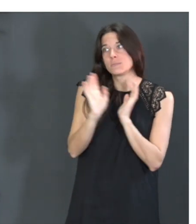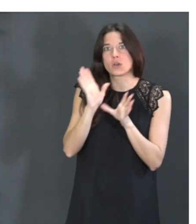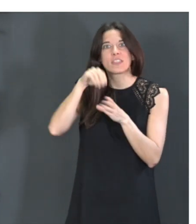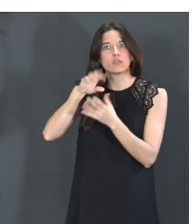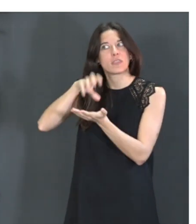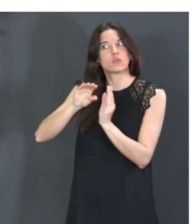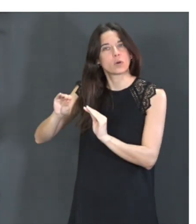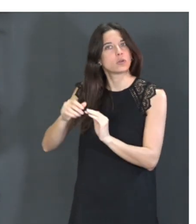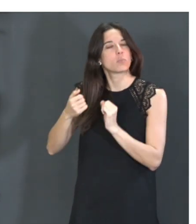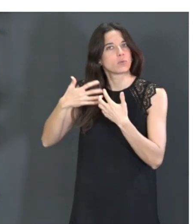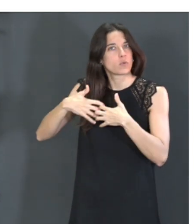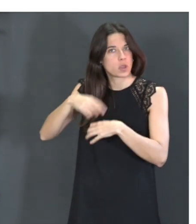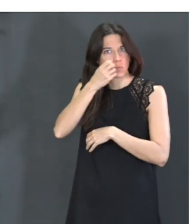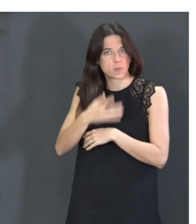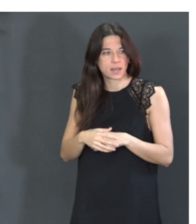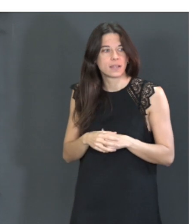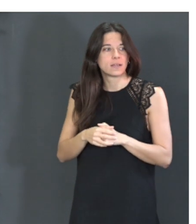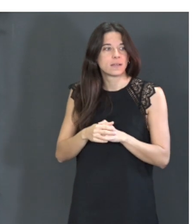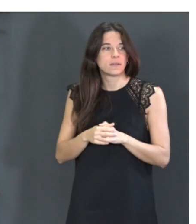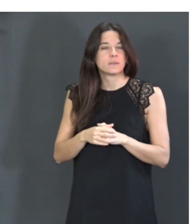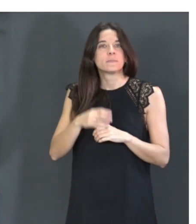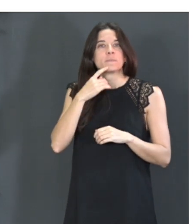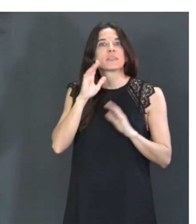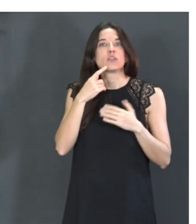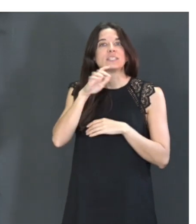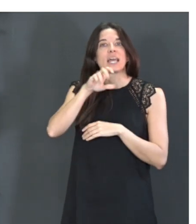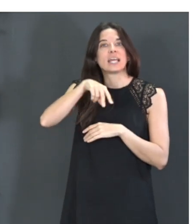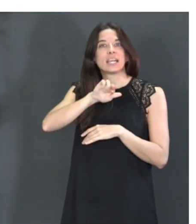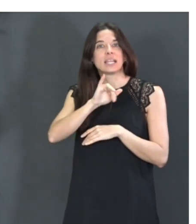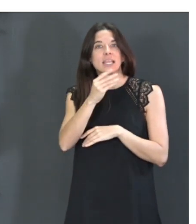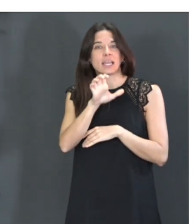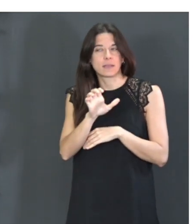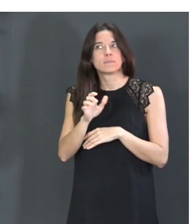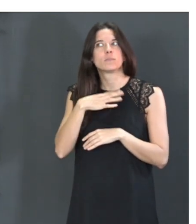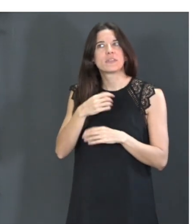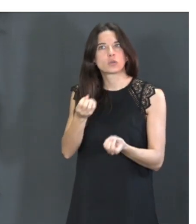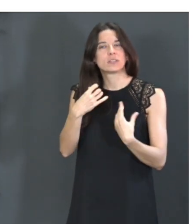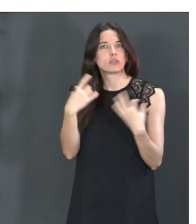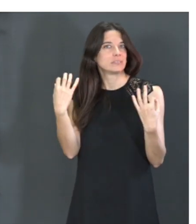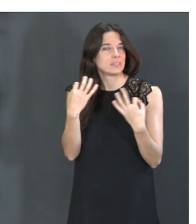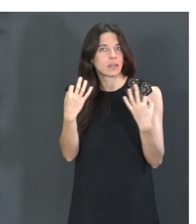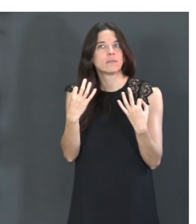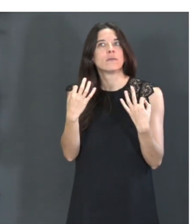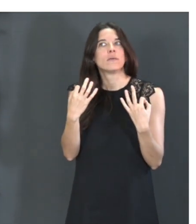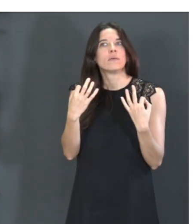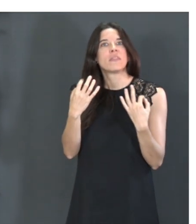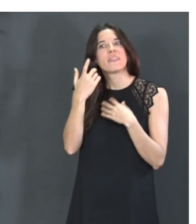centro. Entonces, Enrique, ¿qué nos puedes contar sobre qué aporta